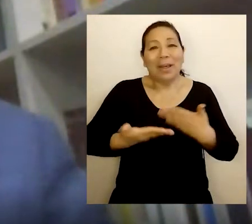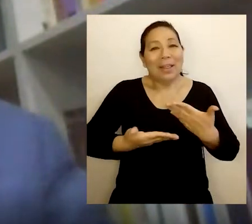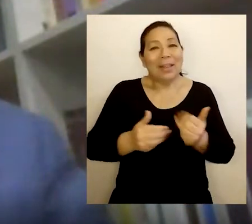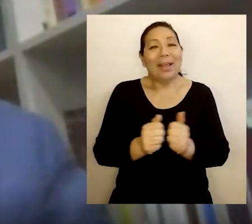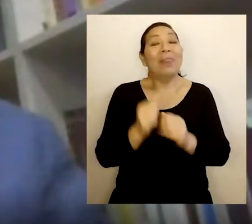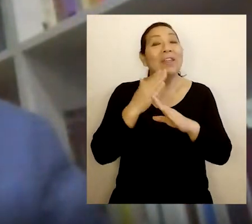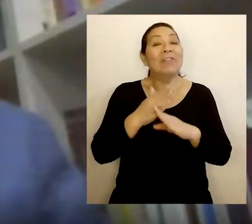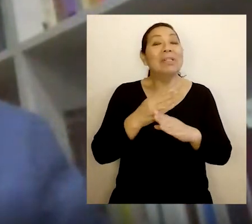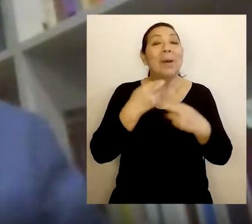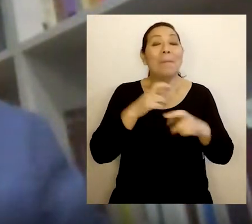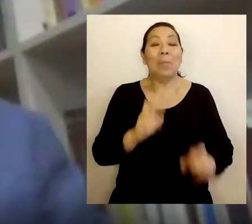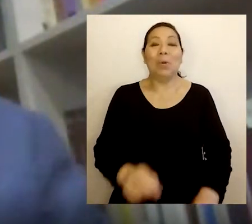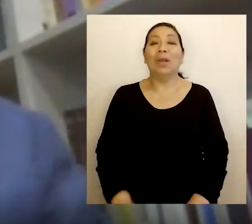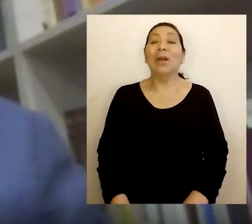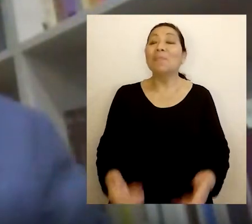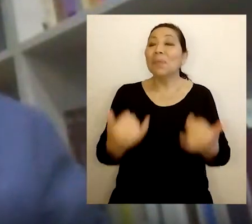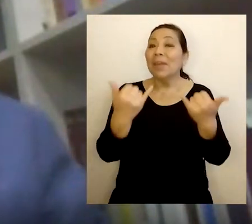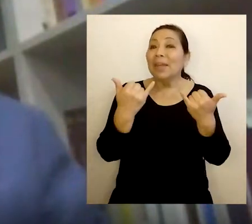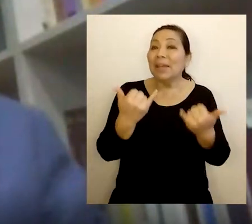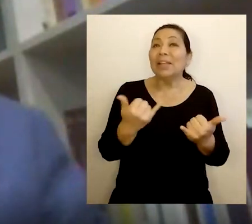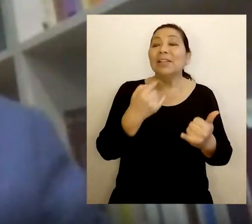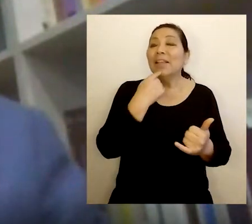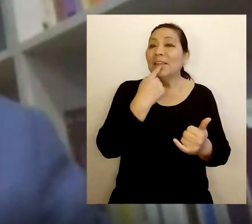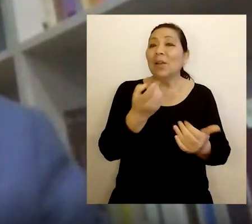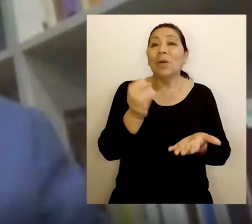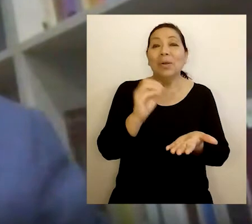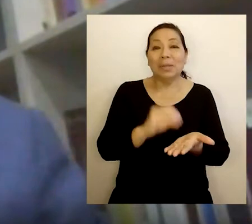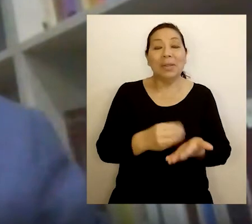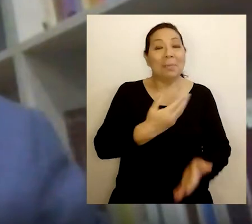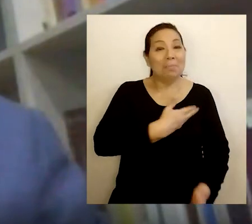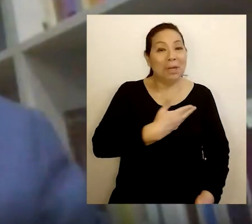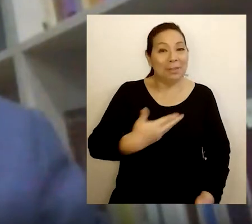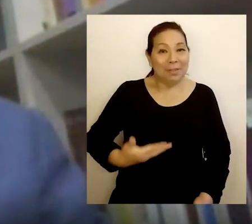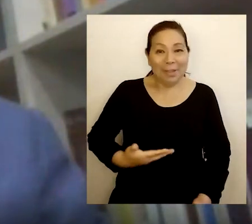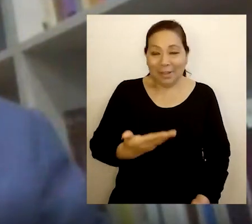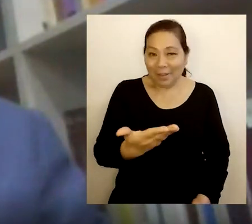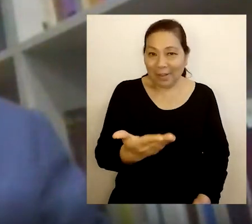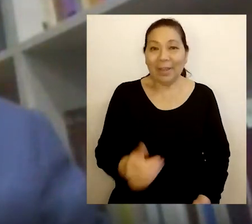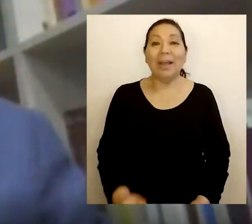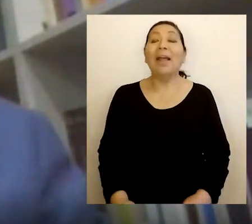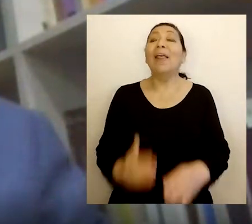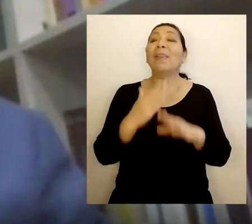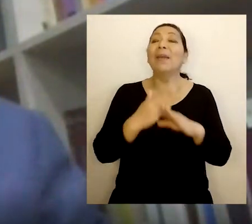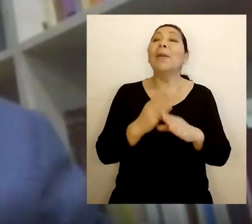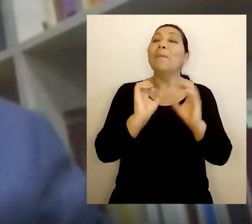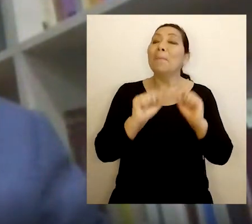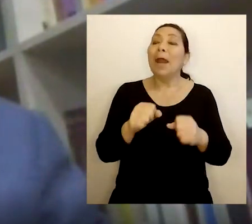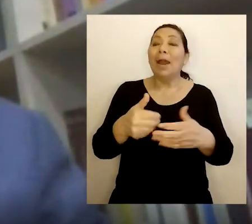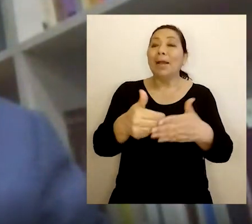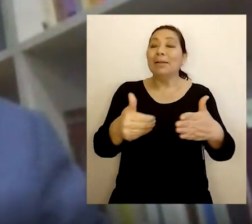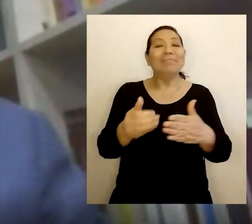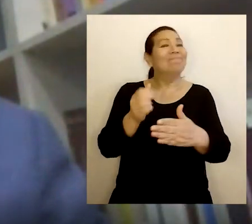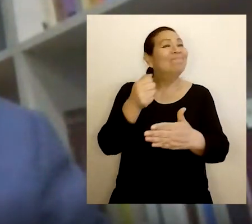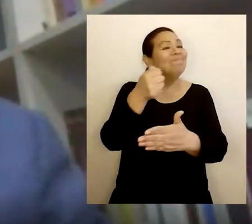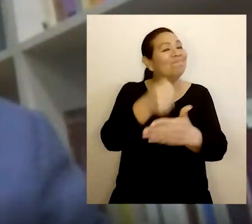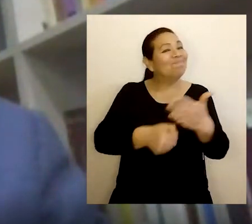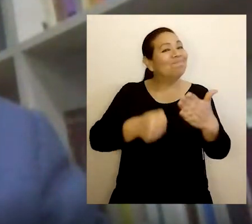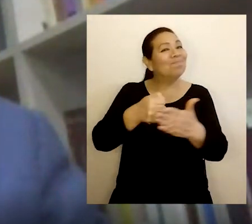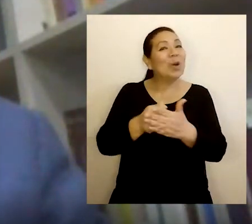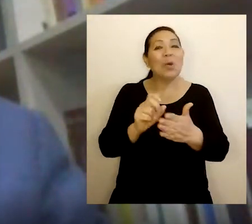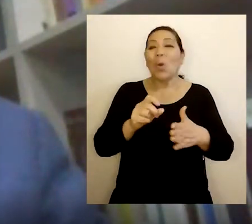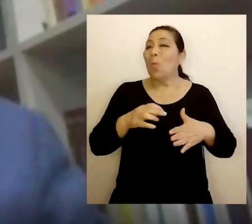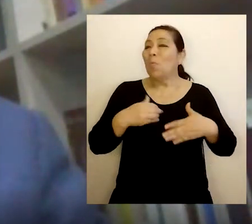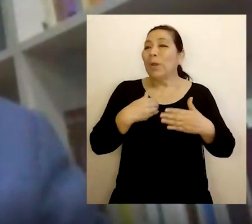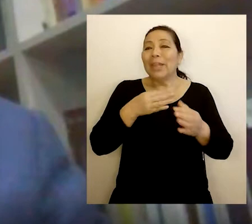la defensa pública. En este caso, reitero nuevamente, señora presidenta, el derecho de defensa parte de impedir el hecho de que